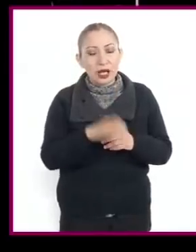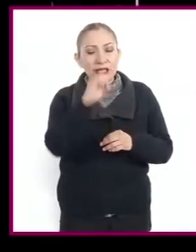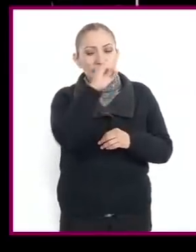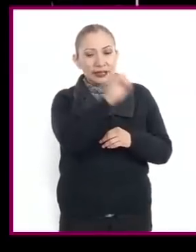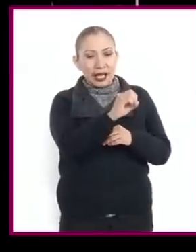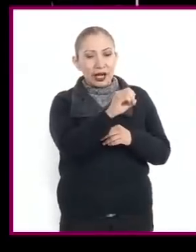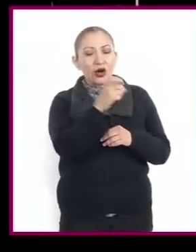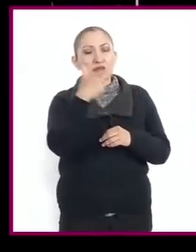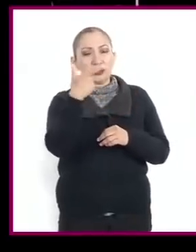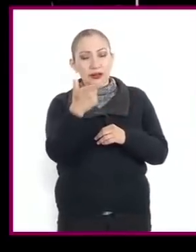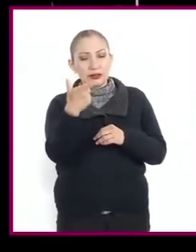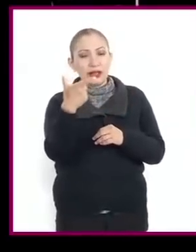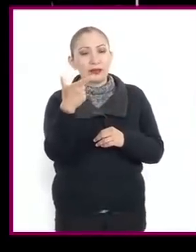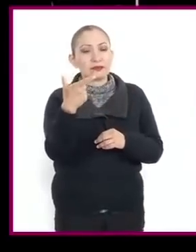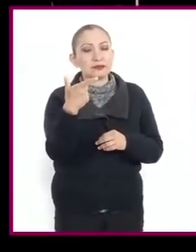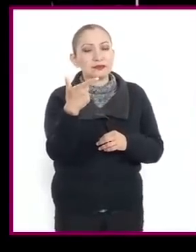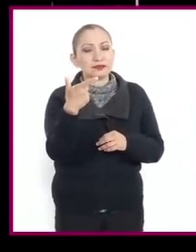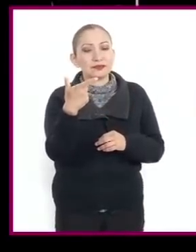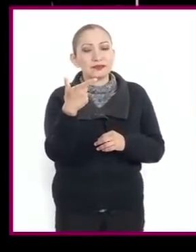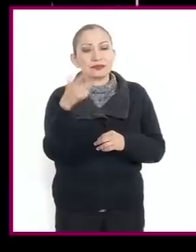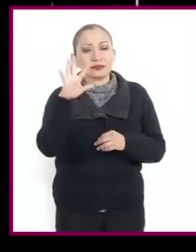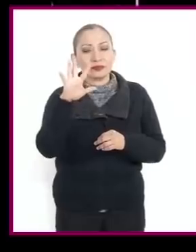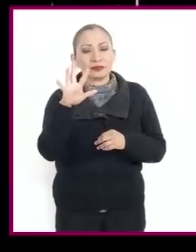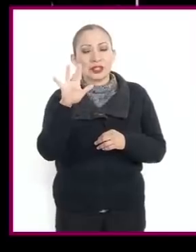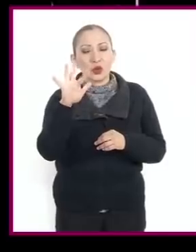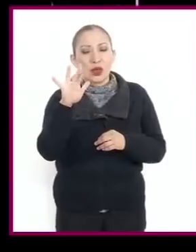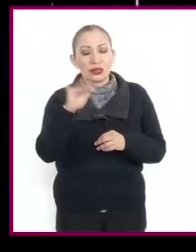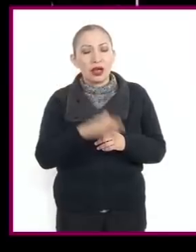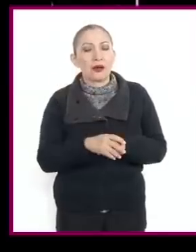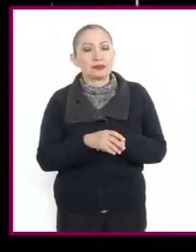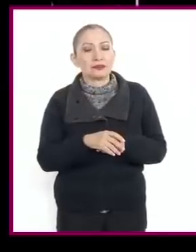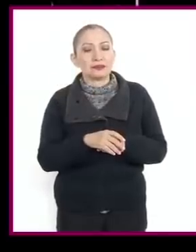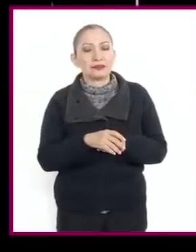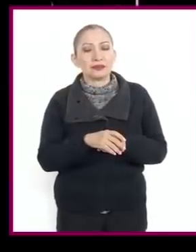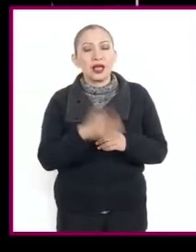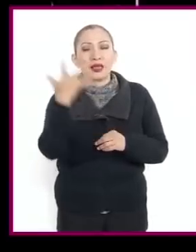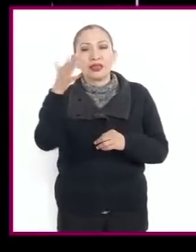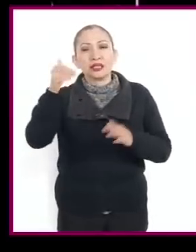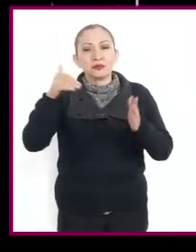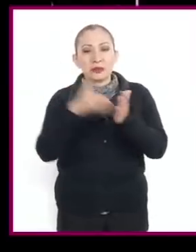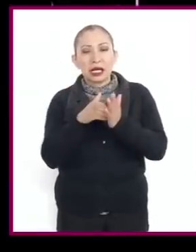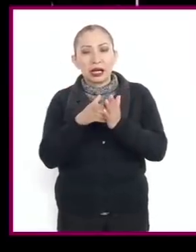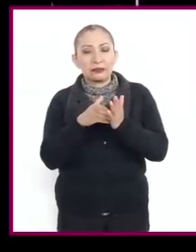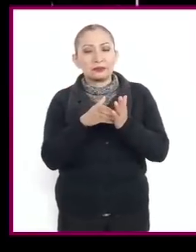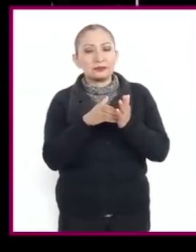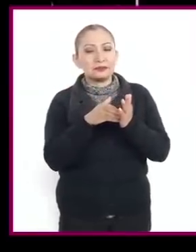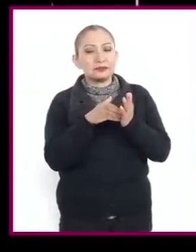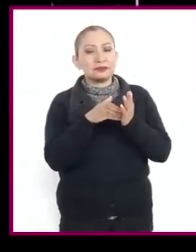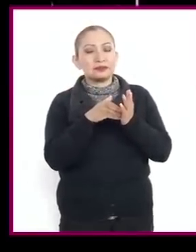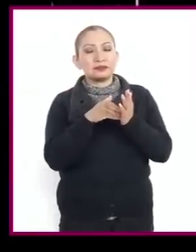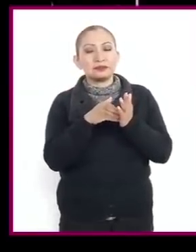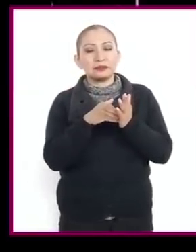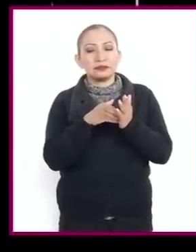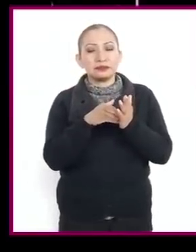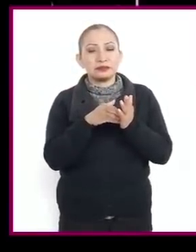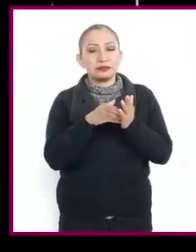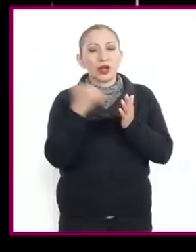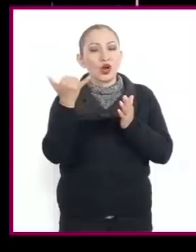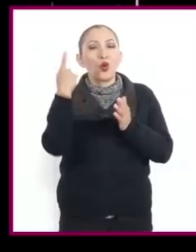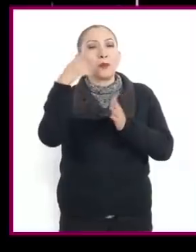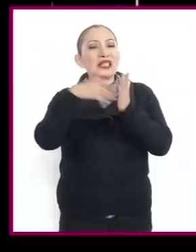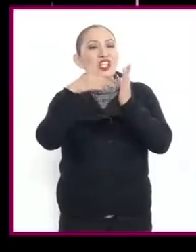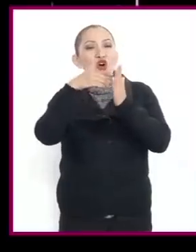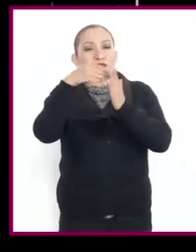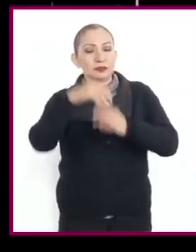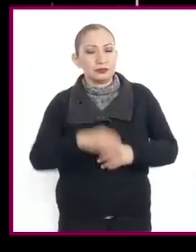con el 0, el 7, el 50, 10.000 y